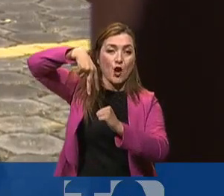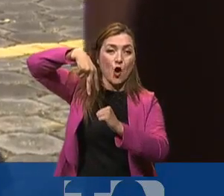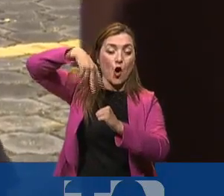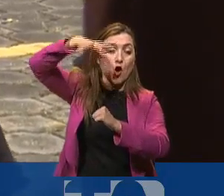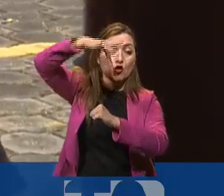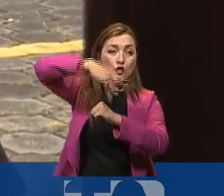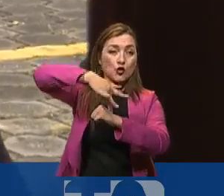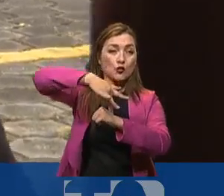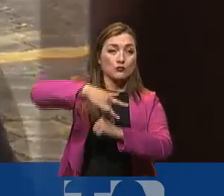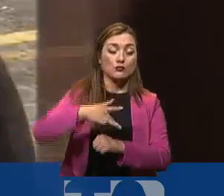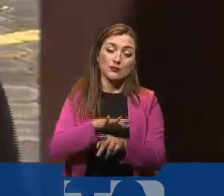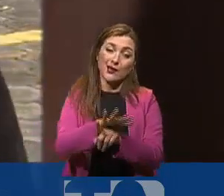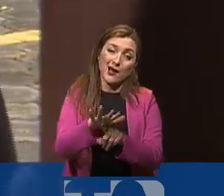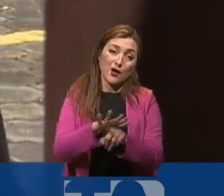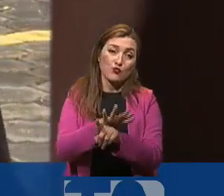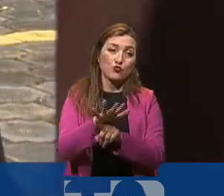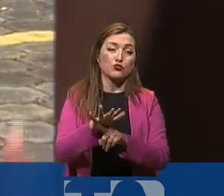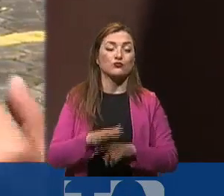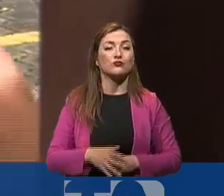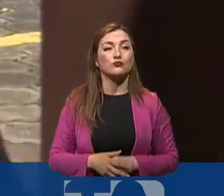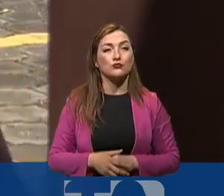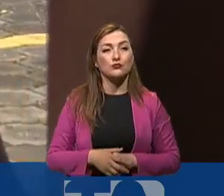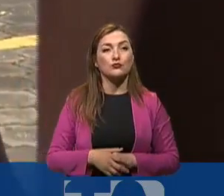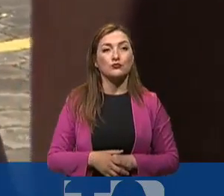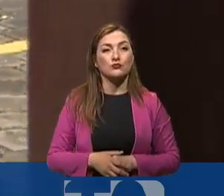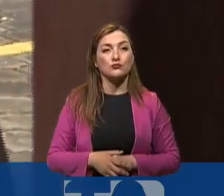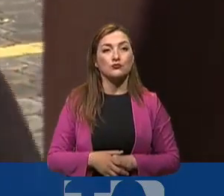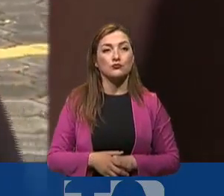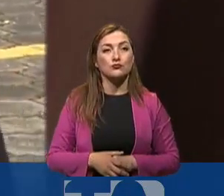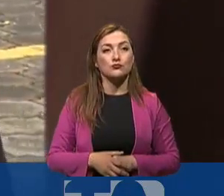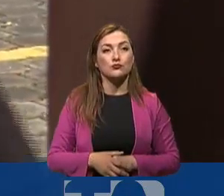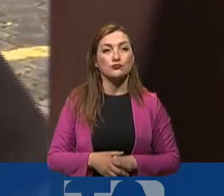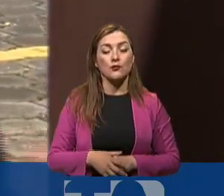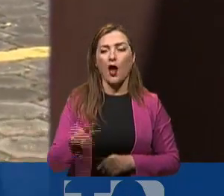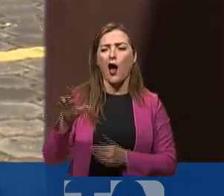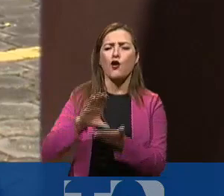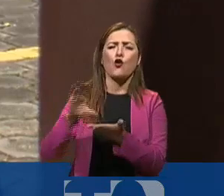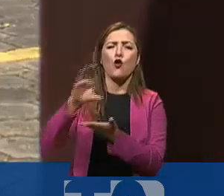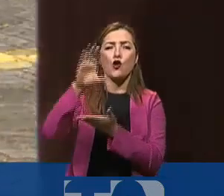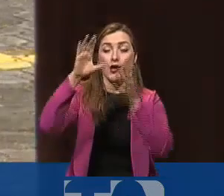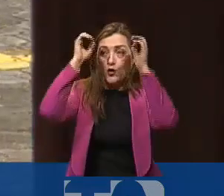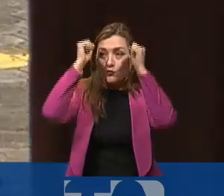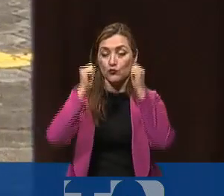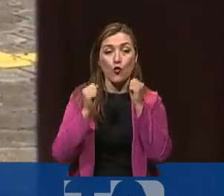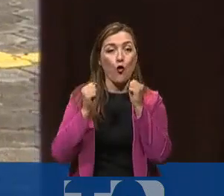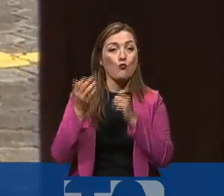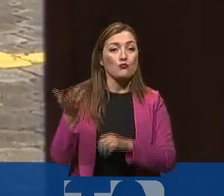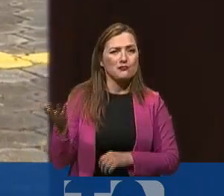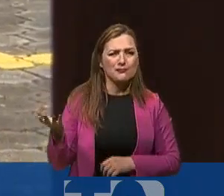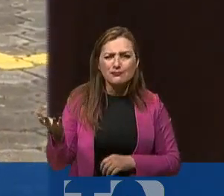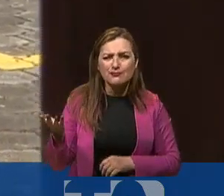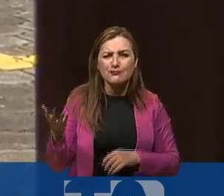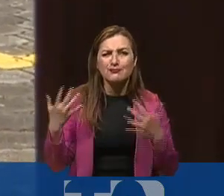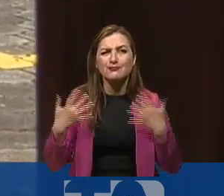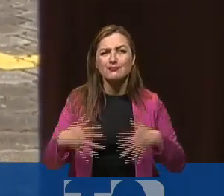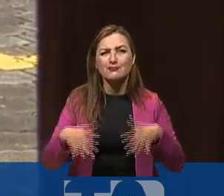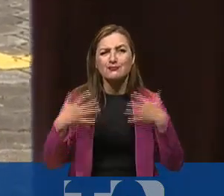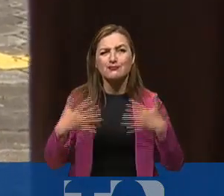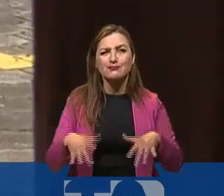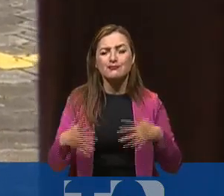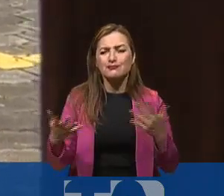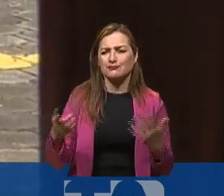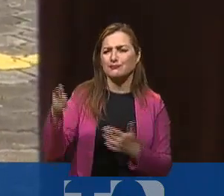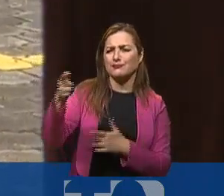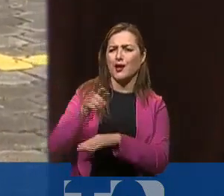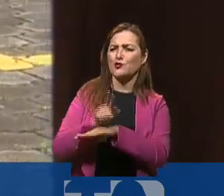le tocaron. O sea, eso ya es abuso. Lo único que saben decir, no, es que fueron unos chicos de colegio encapuchados. Es algo grave que no